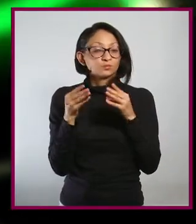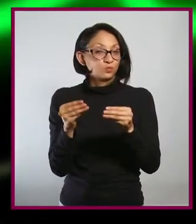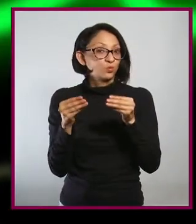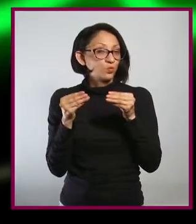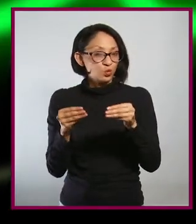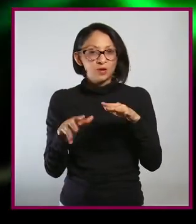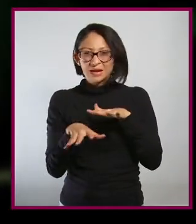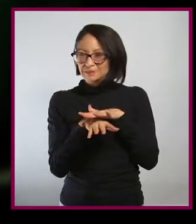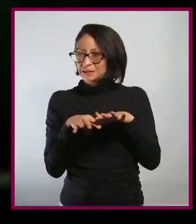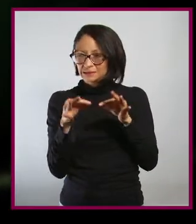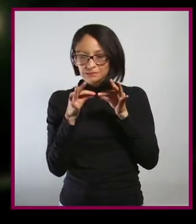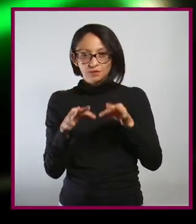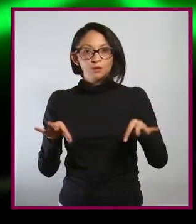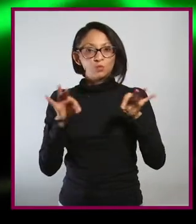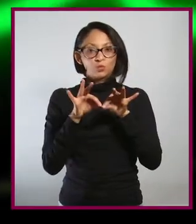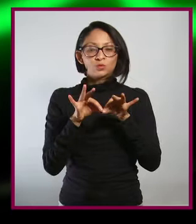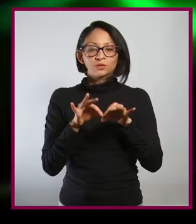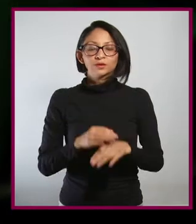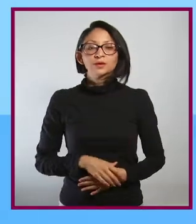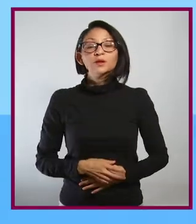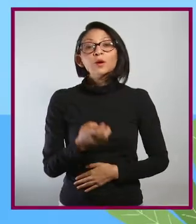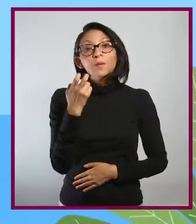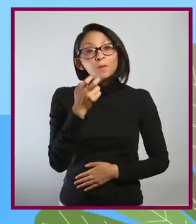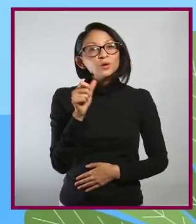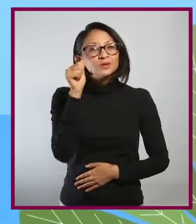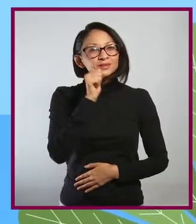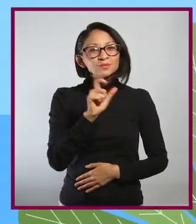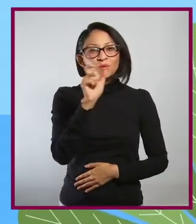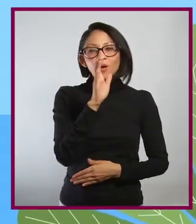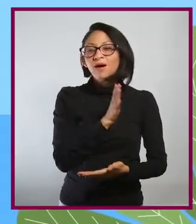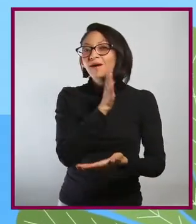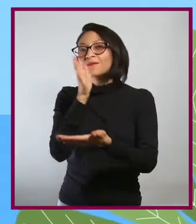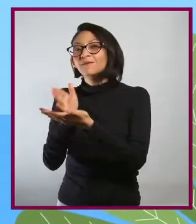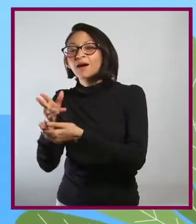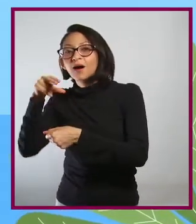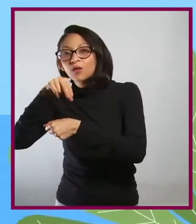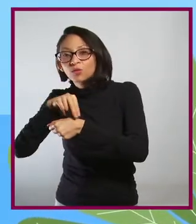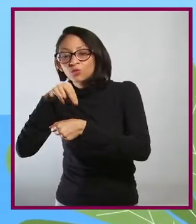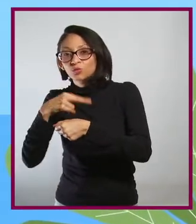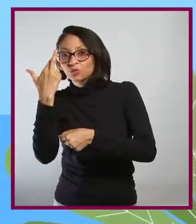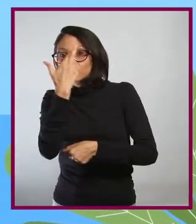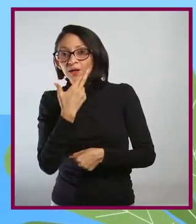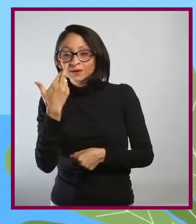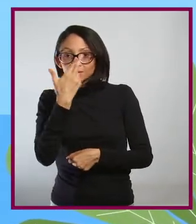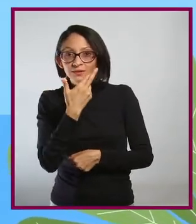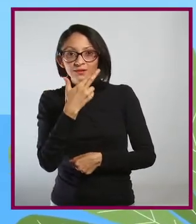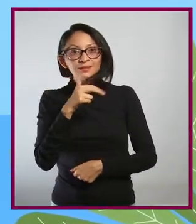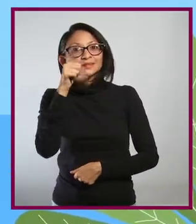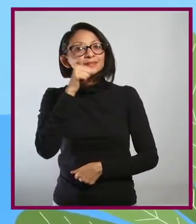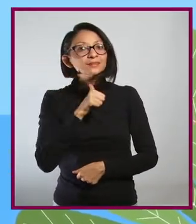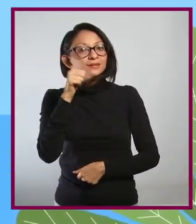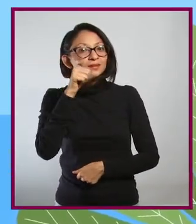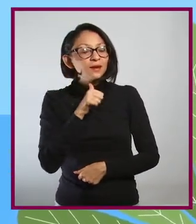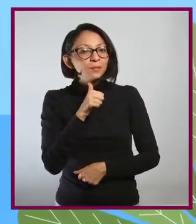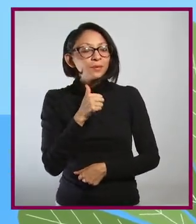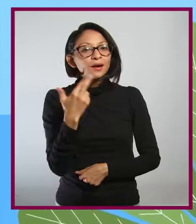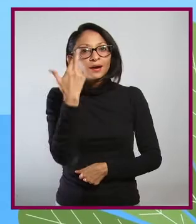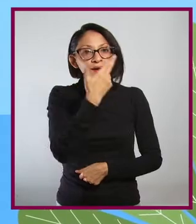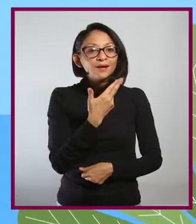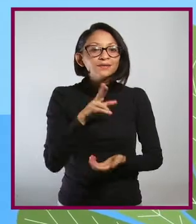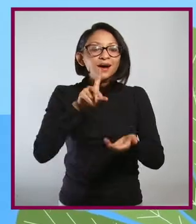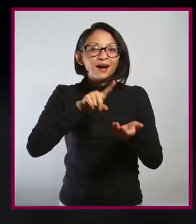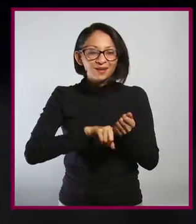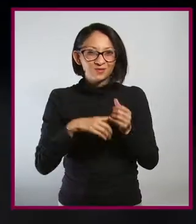son información básica y valiosa. Por eso, lo primero que hacen al revisar a una persona es tomarle